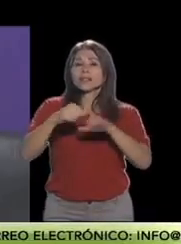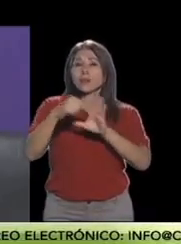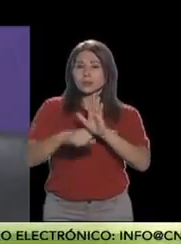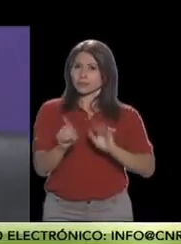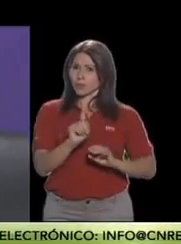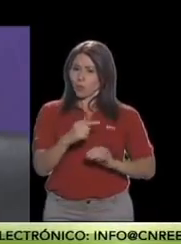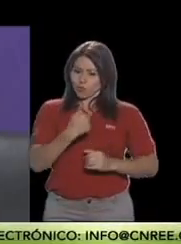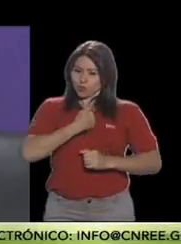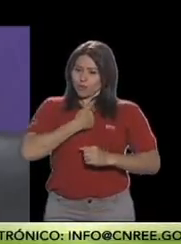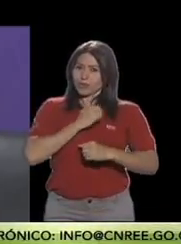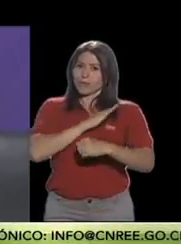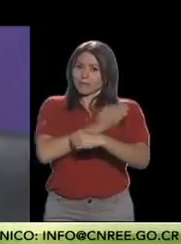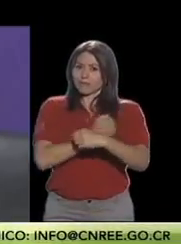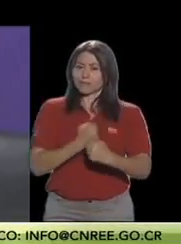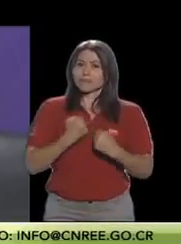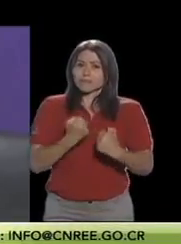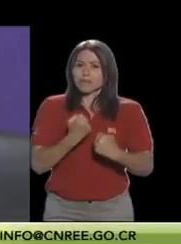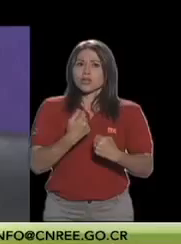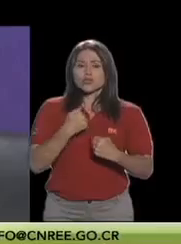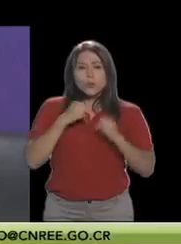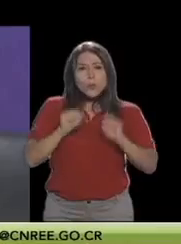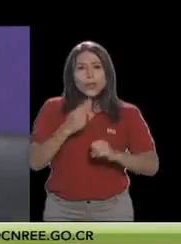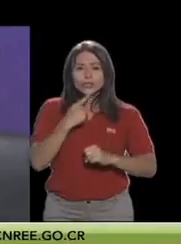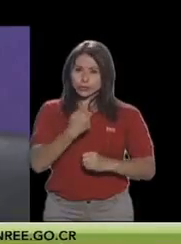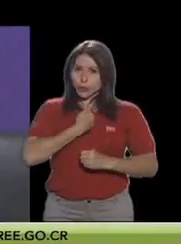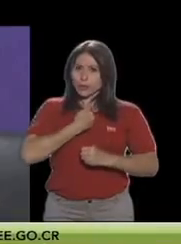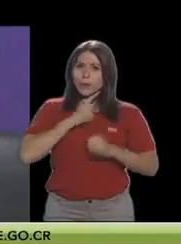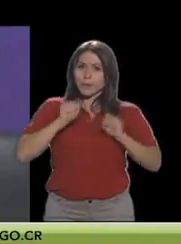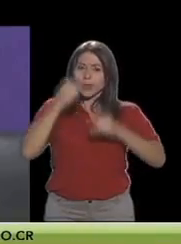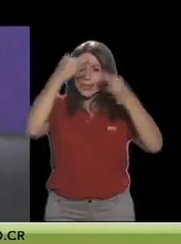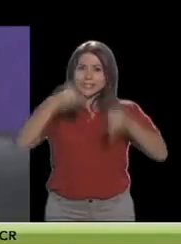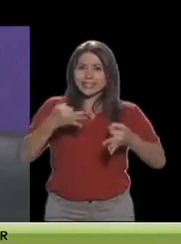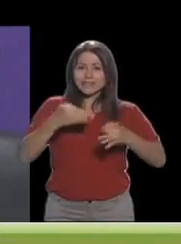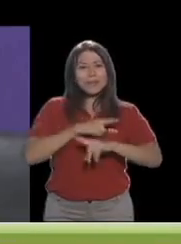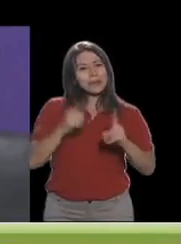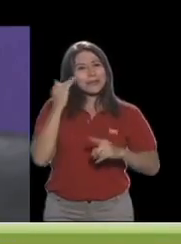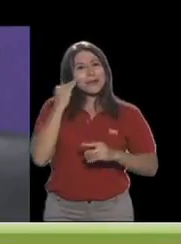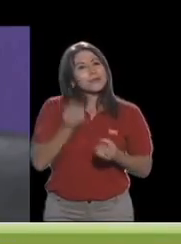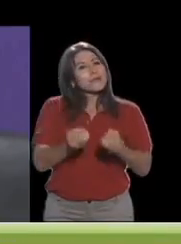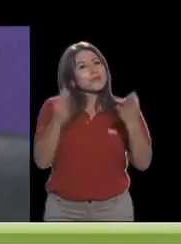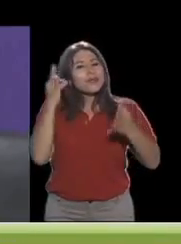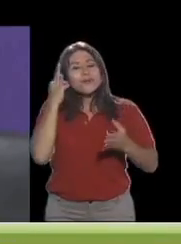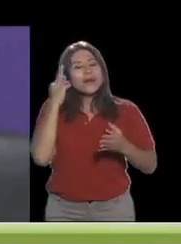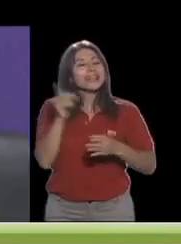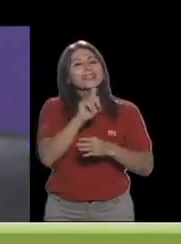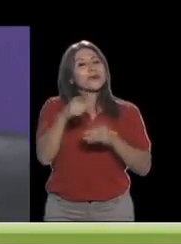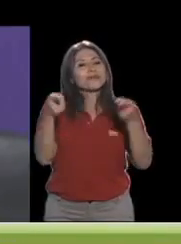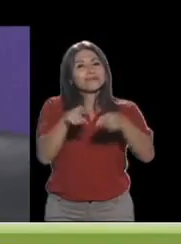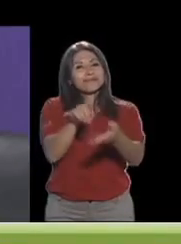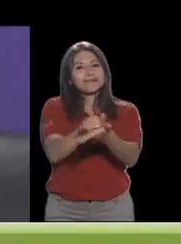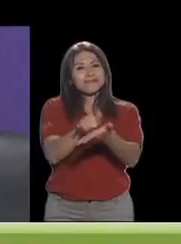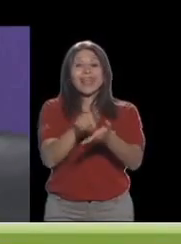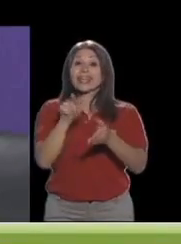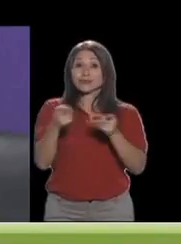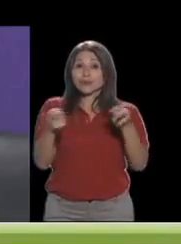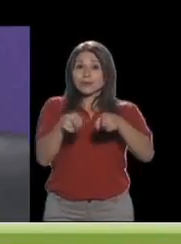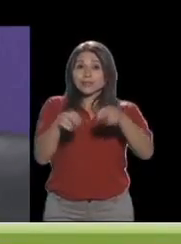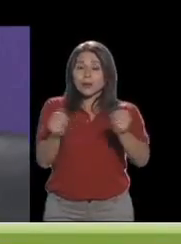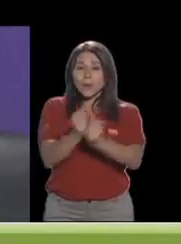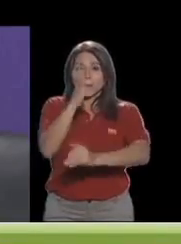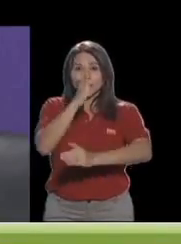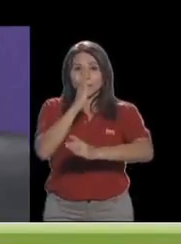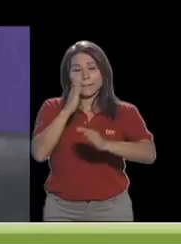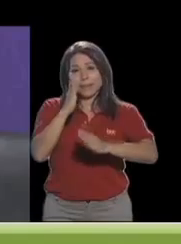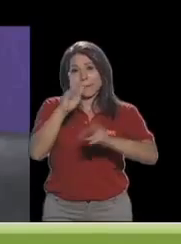eso lo puedo decidir. Pero sabemos que hay muchas mujeres que no viven esta realidad y esto es lo que está pasando con las personas con discapacidad, ¿verdad?